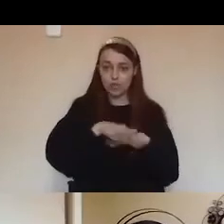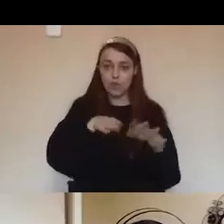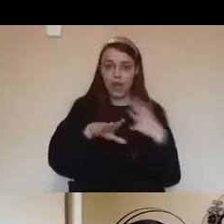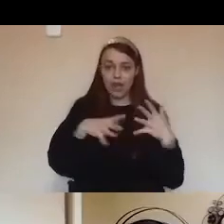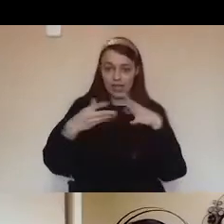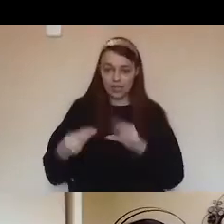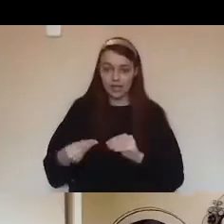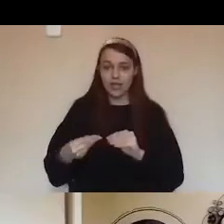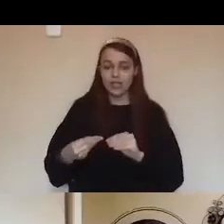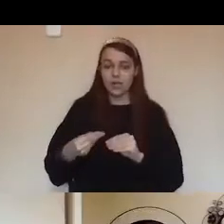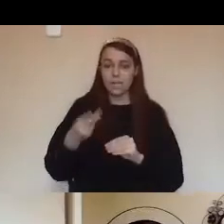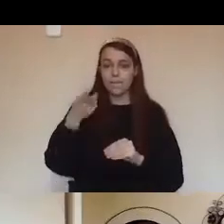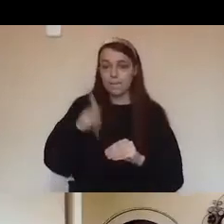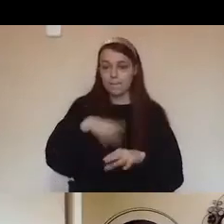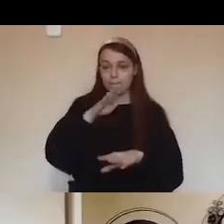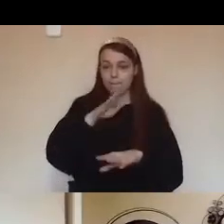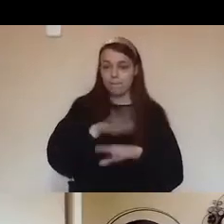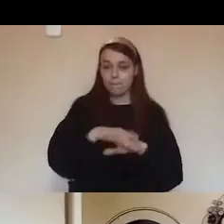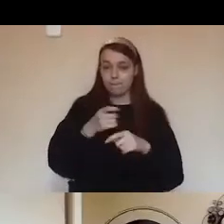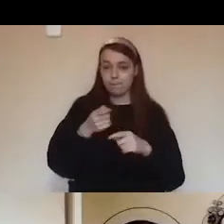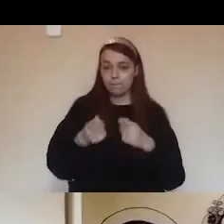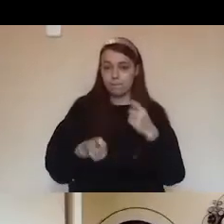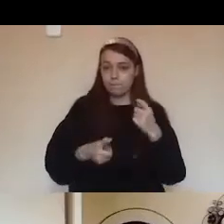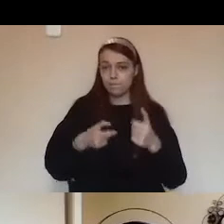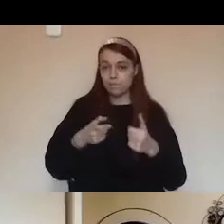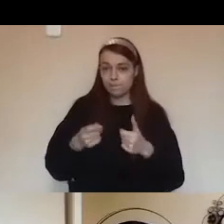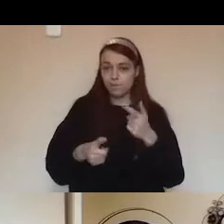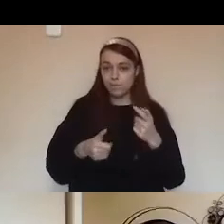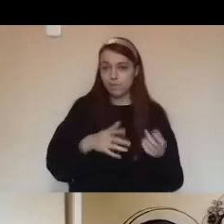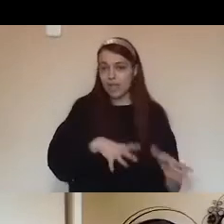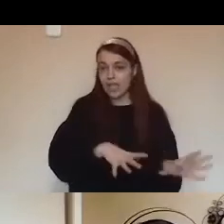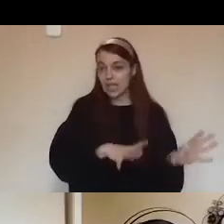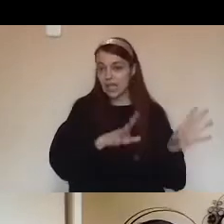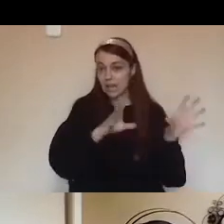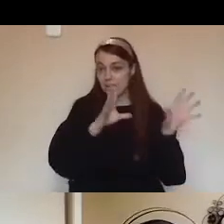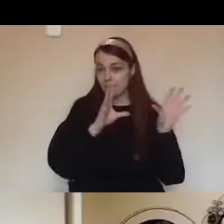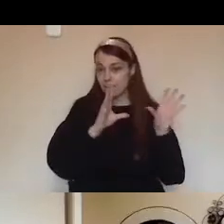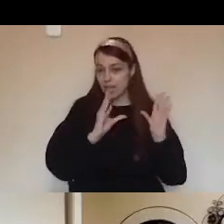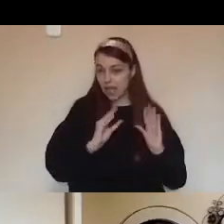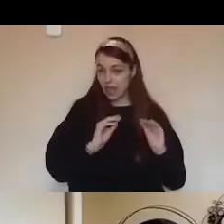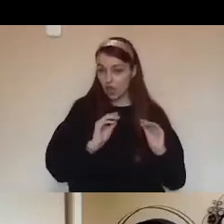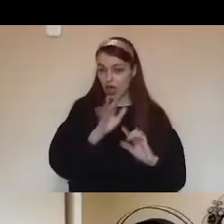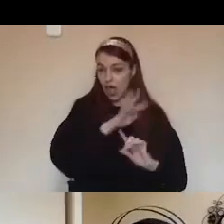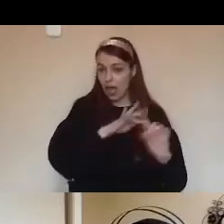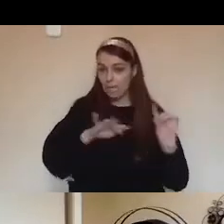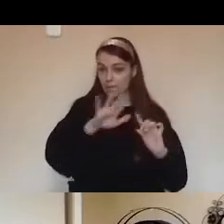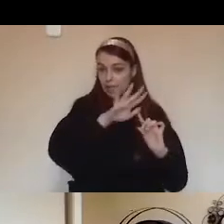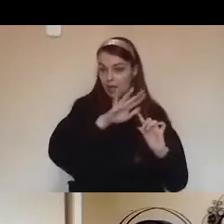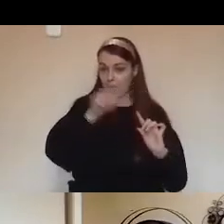y también de ir acercando la interpretación ambiental a los